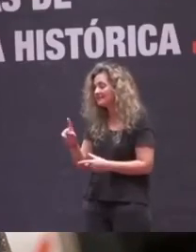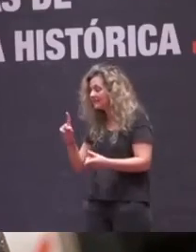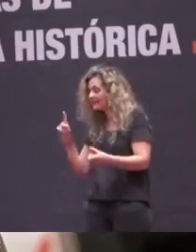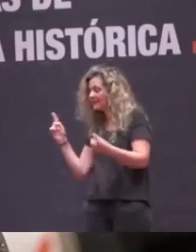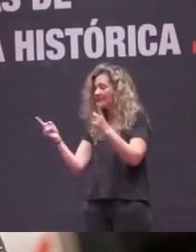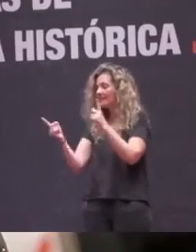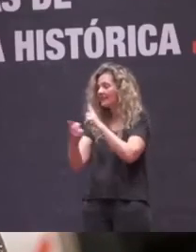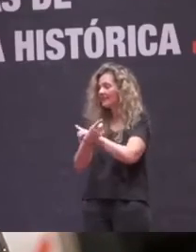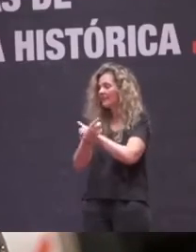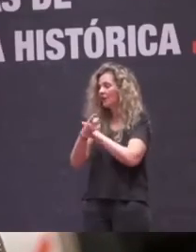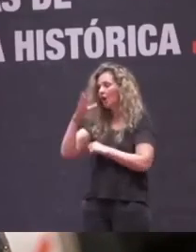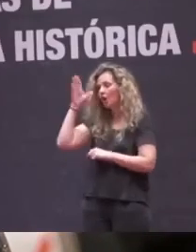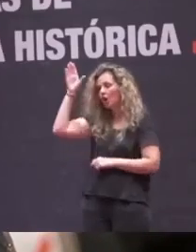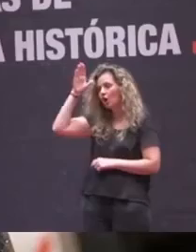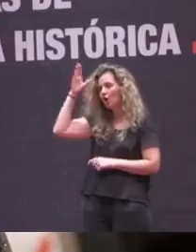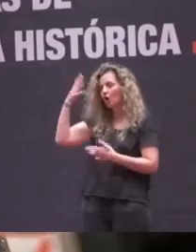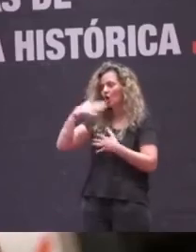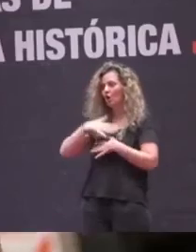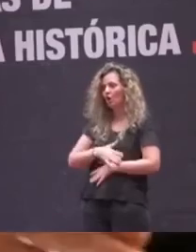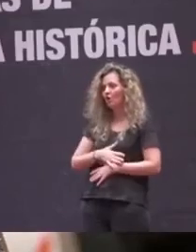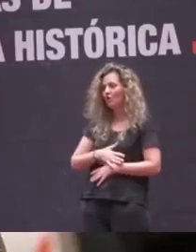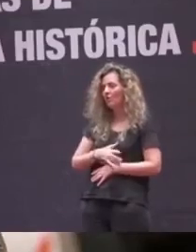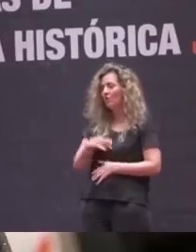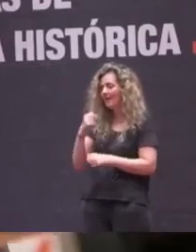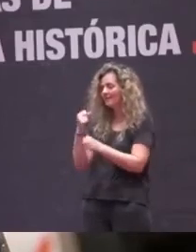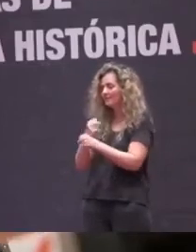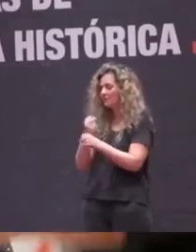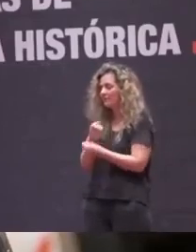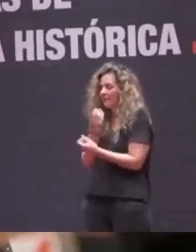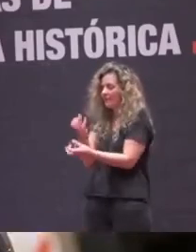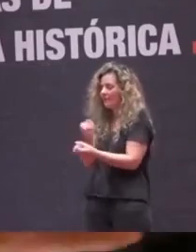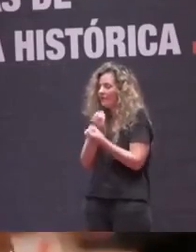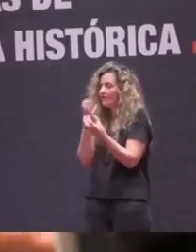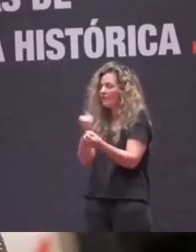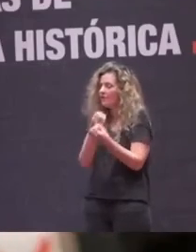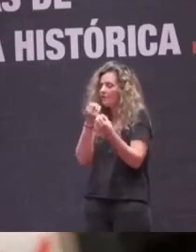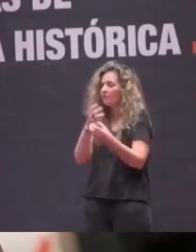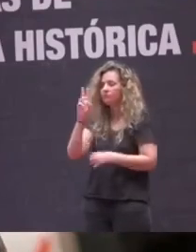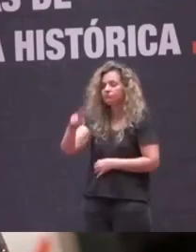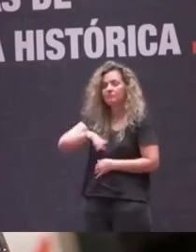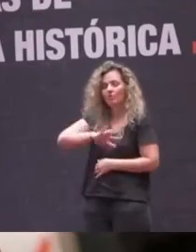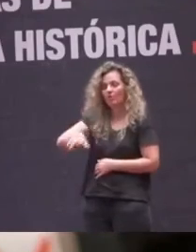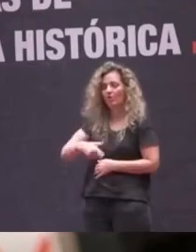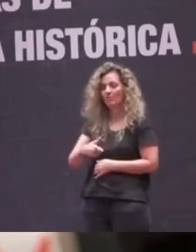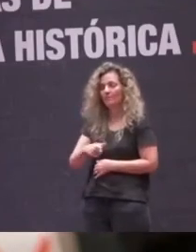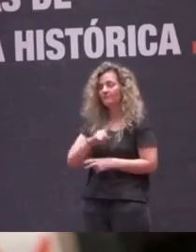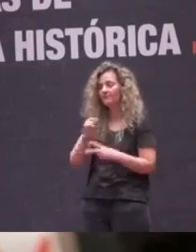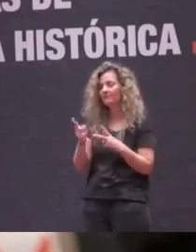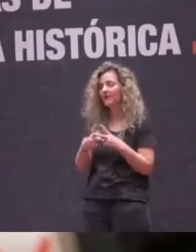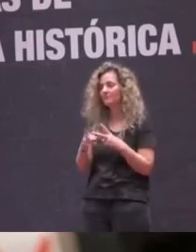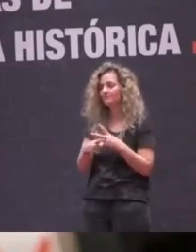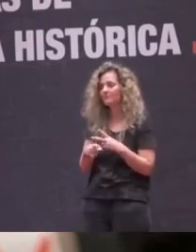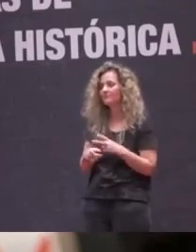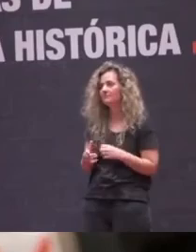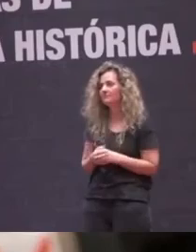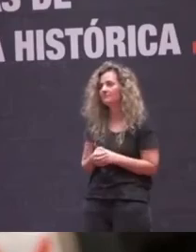de coñecimento pola xente foi froito de un traballo informativo de explicar que foi un robo. Segunda cuestión.